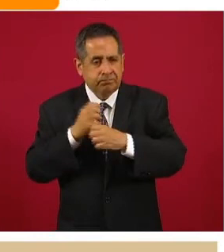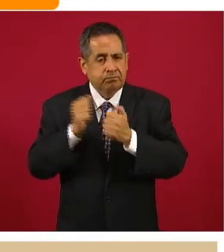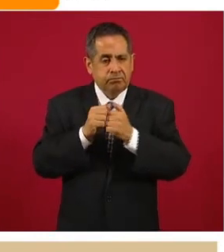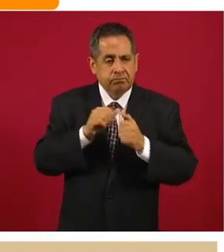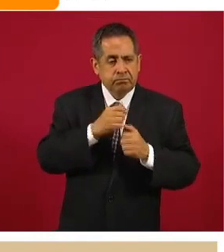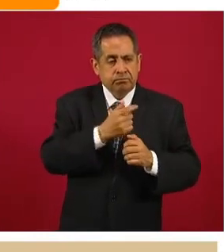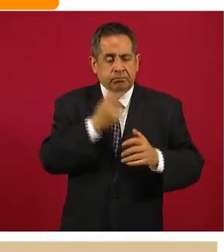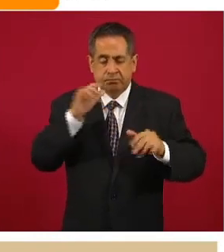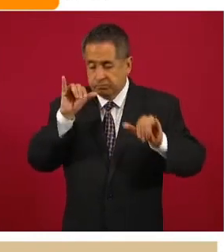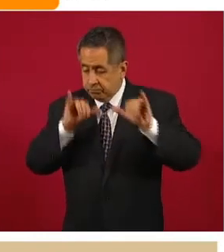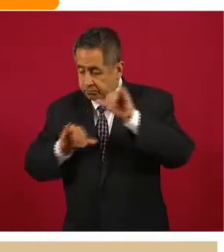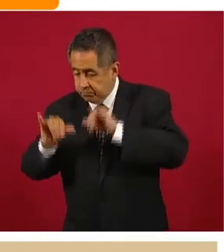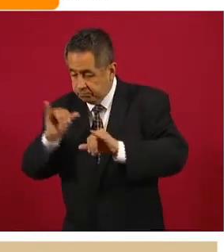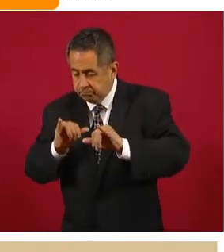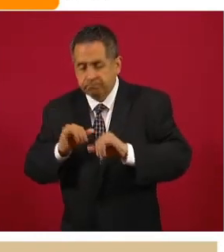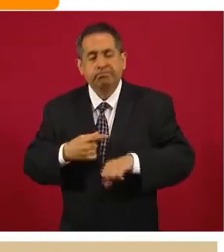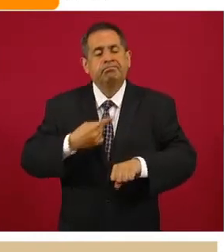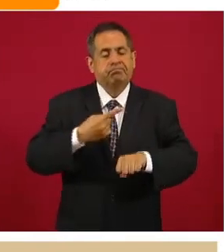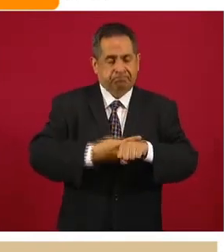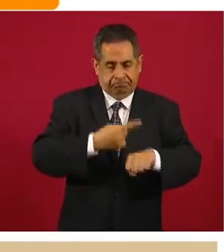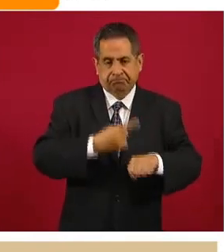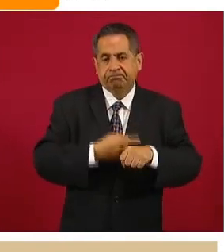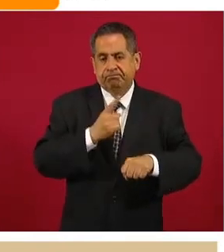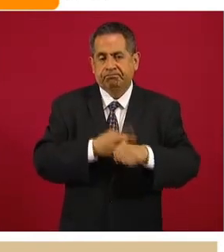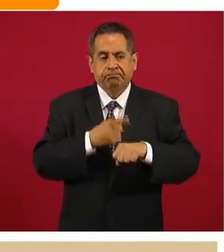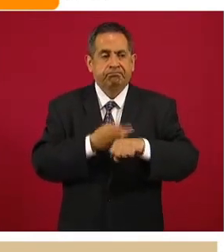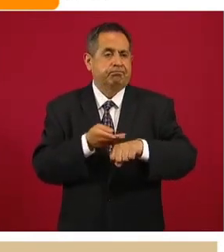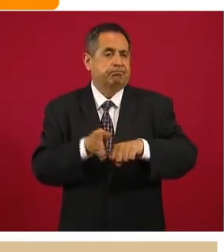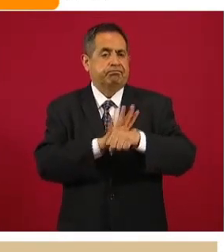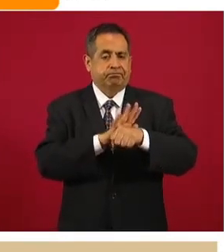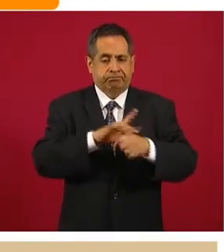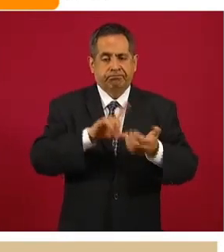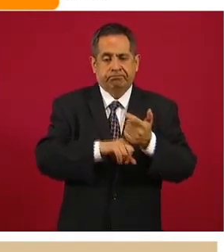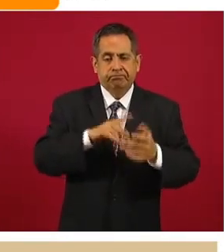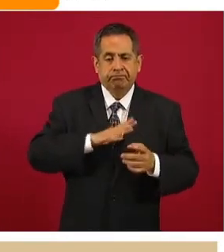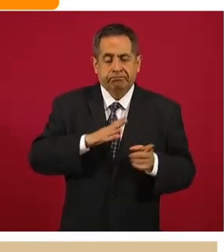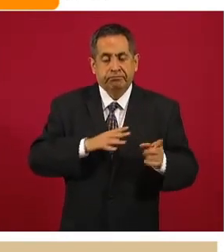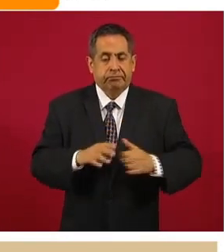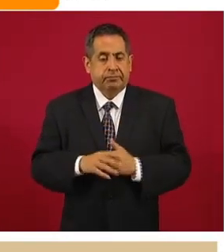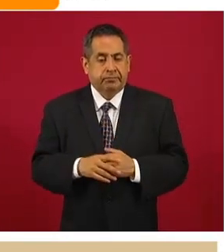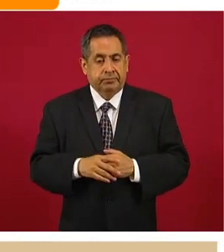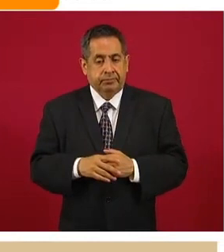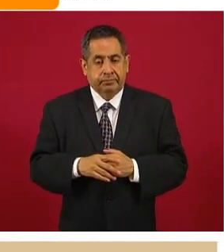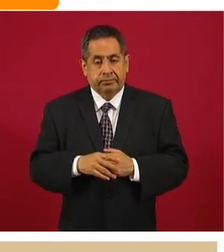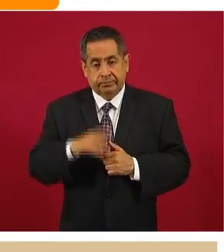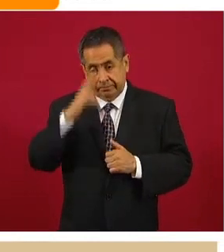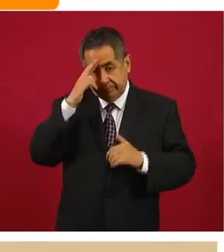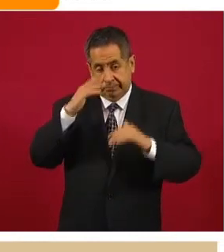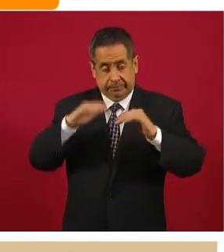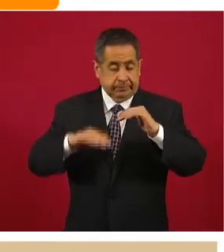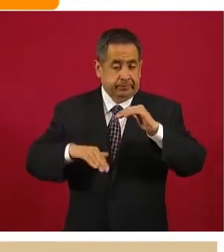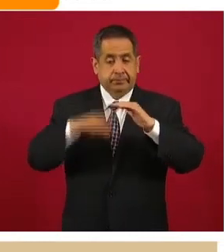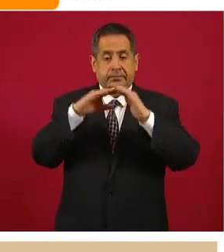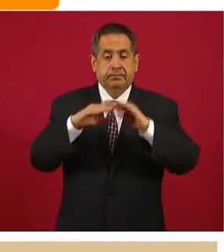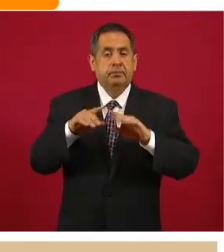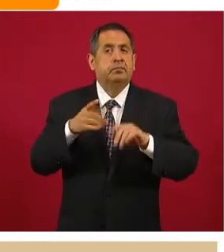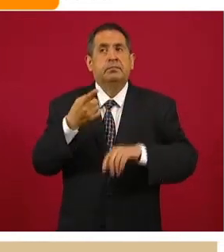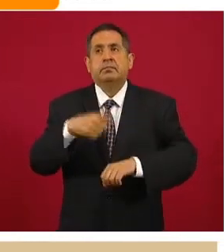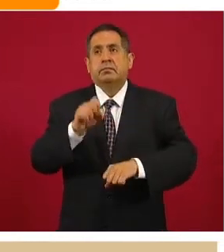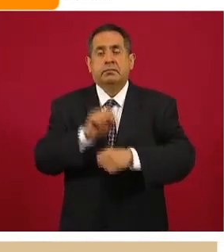laboratorio y se encuentran positivas a la infección por el virus SARS-CoV-2. Llegamos a un punto máximo en la